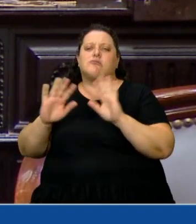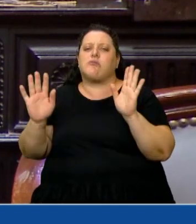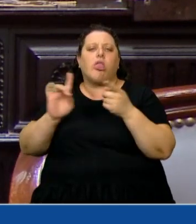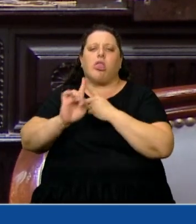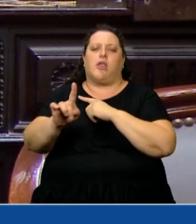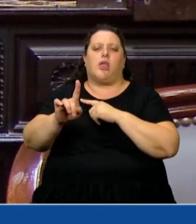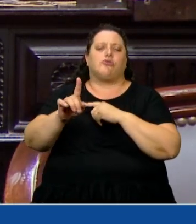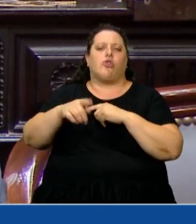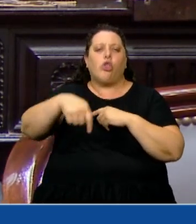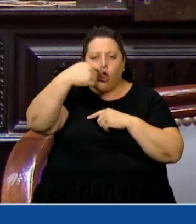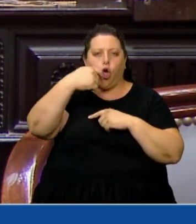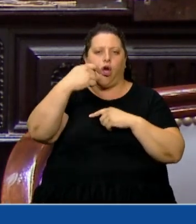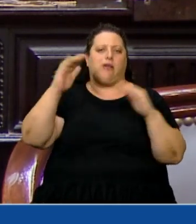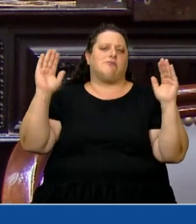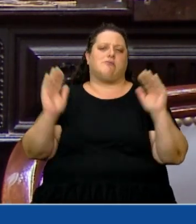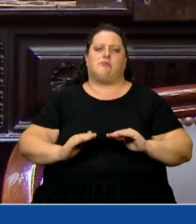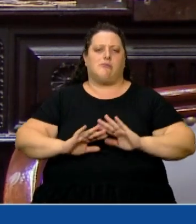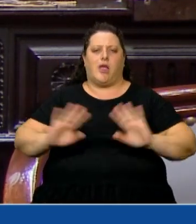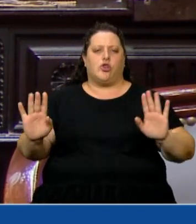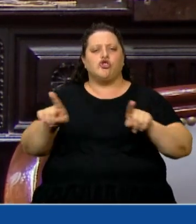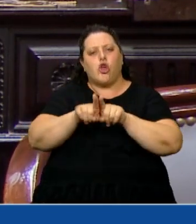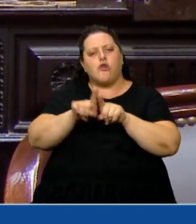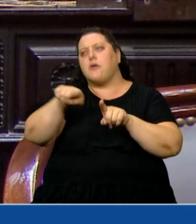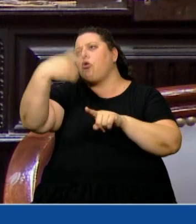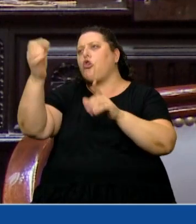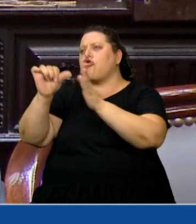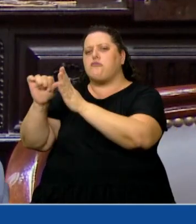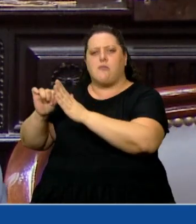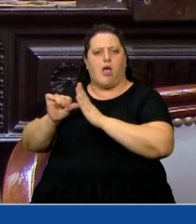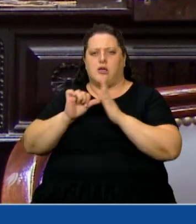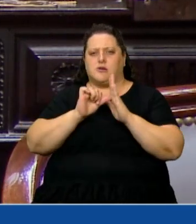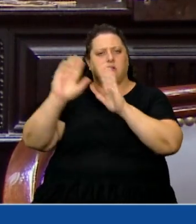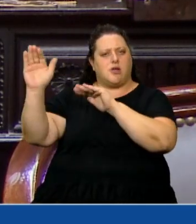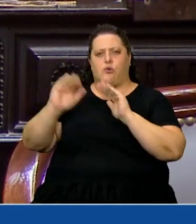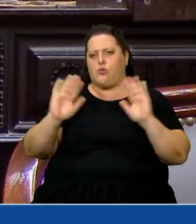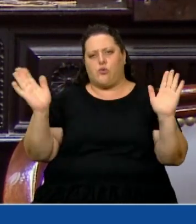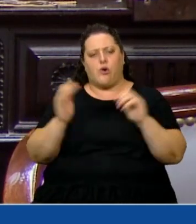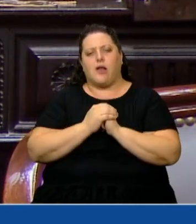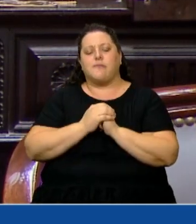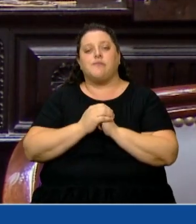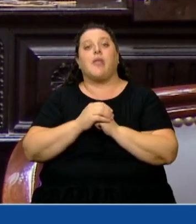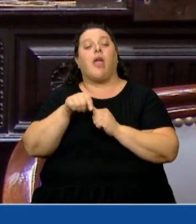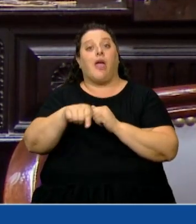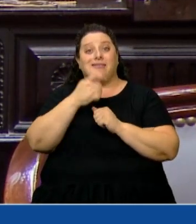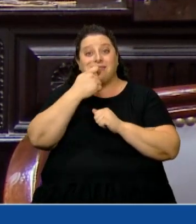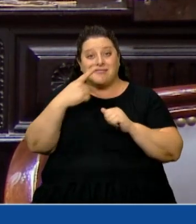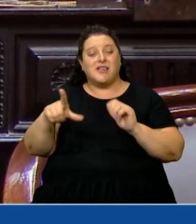países. Como dije, reformar esta ley, fortalecer la justicia, es condición